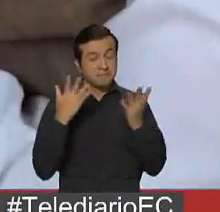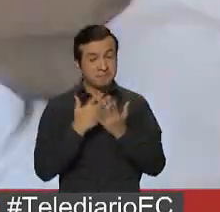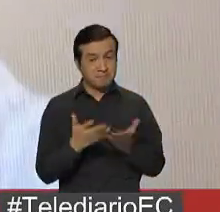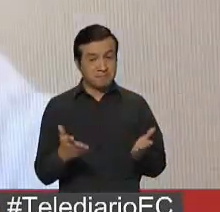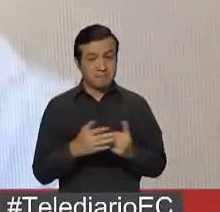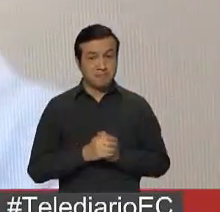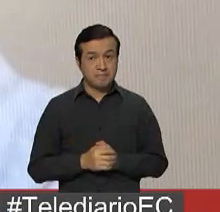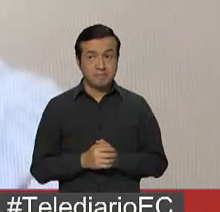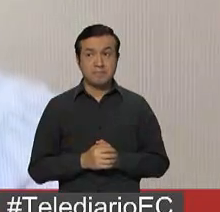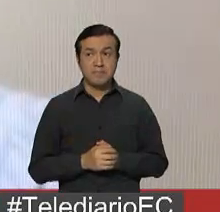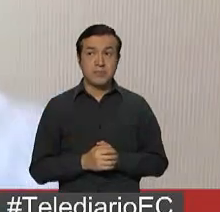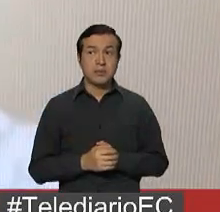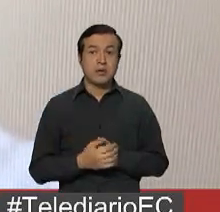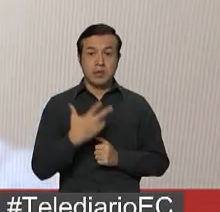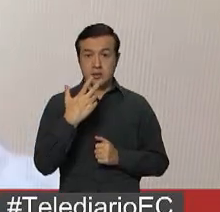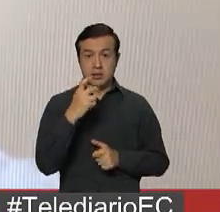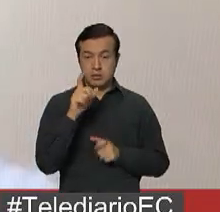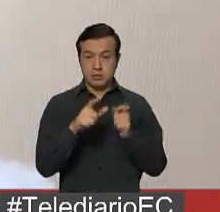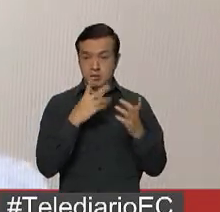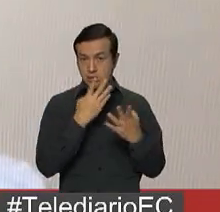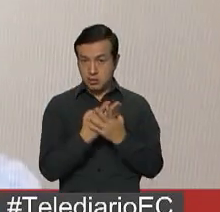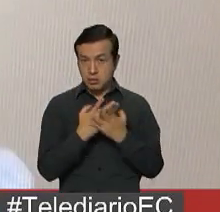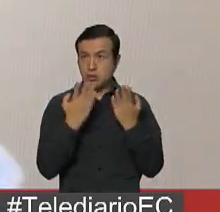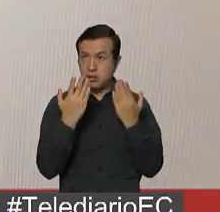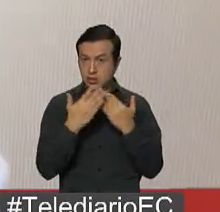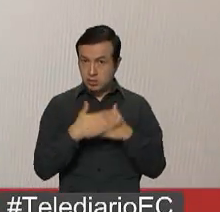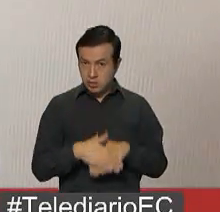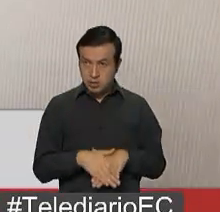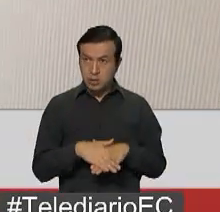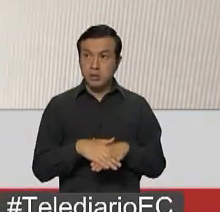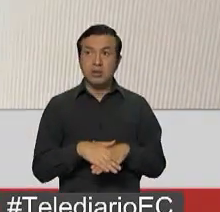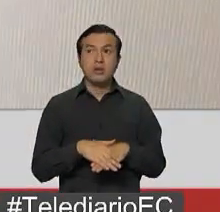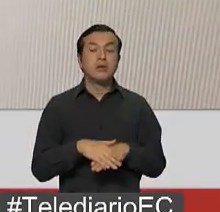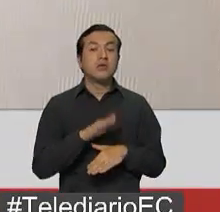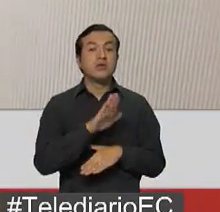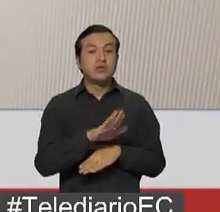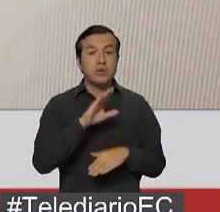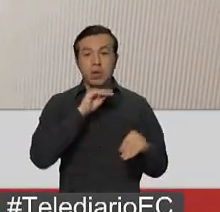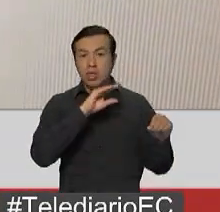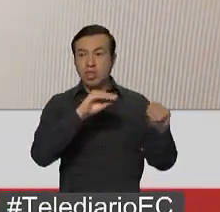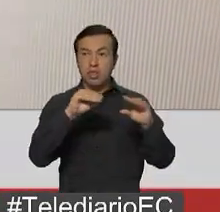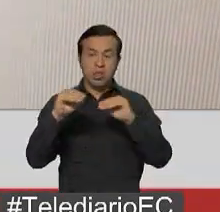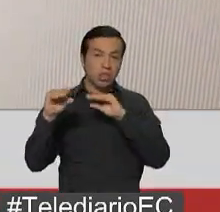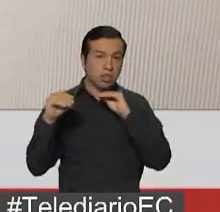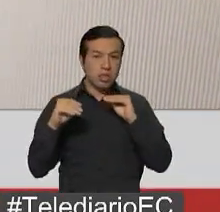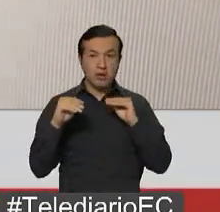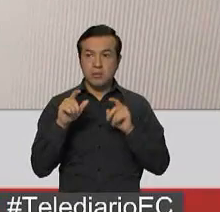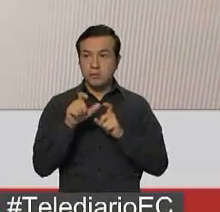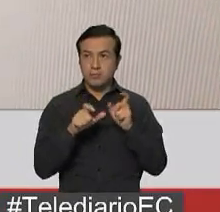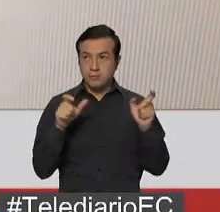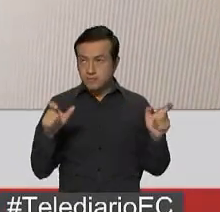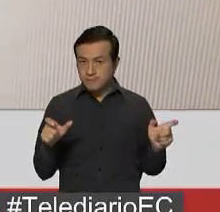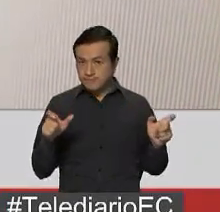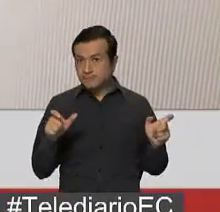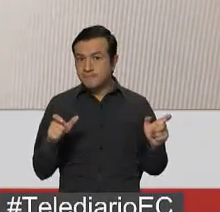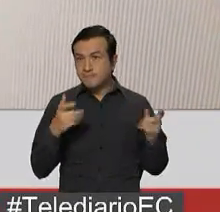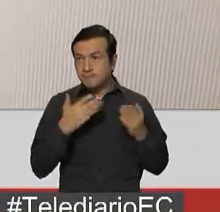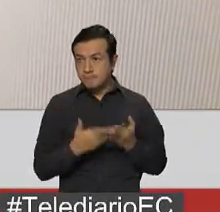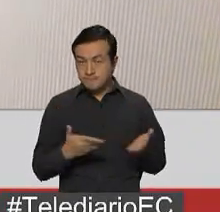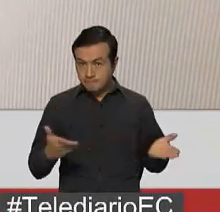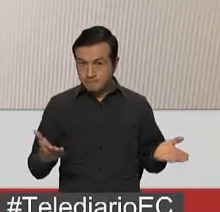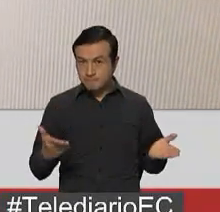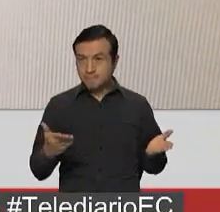13 personas que han sido detenidos retenidas por especular con los precios de los productos de primera necesidad